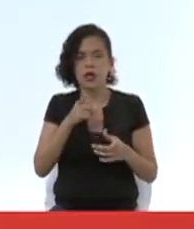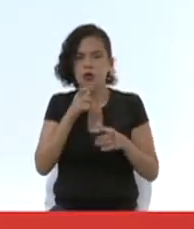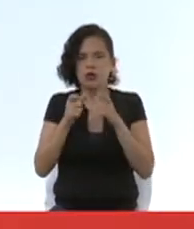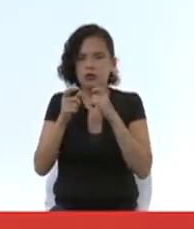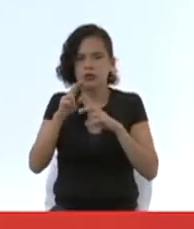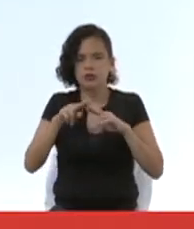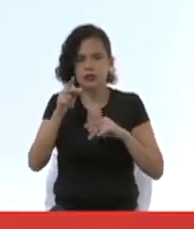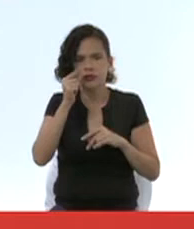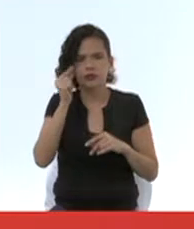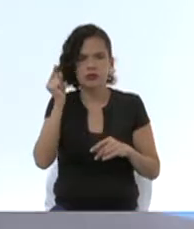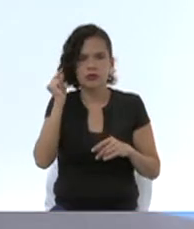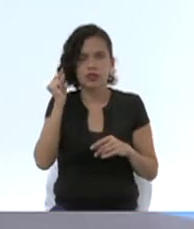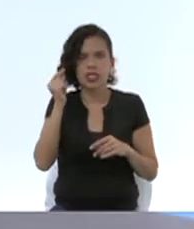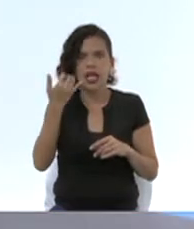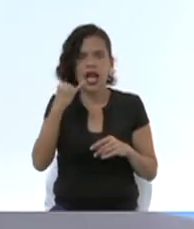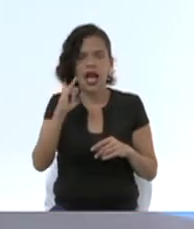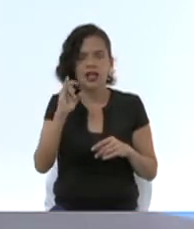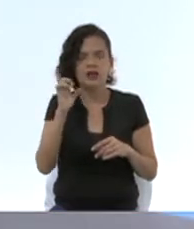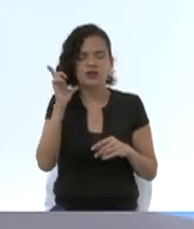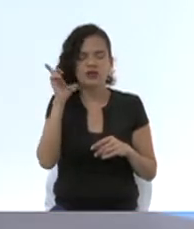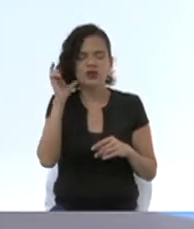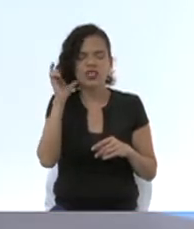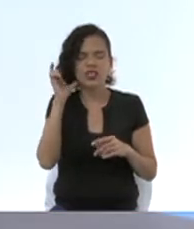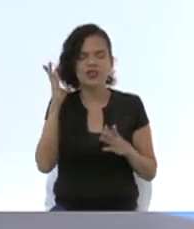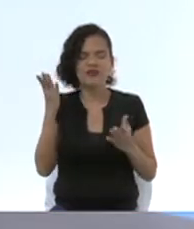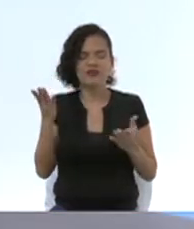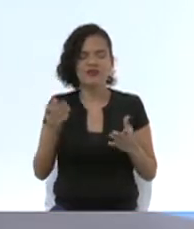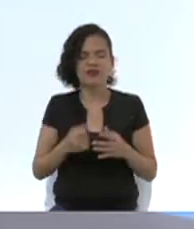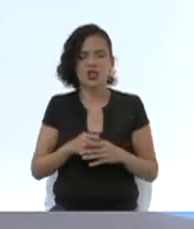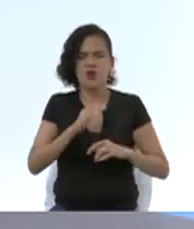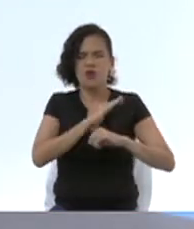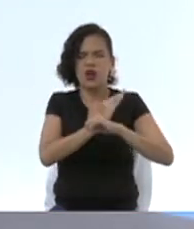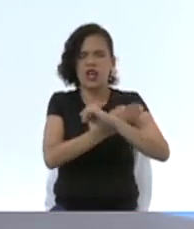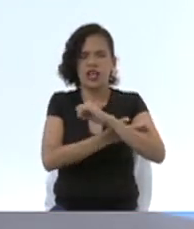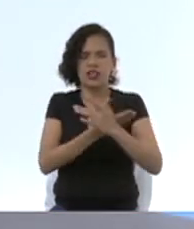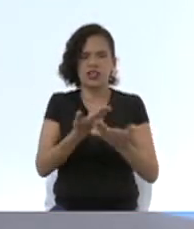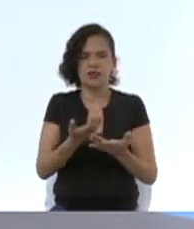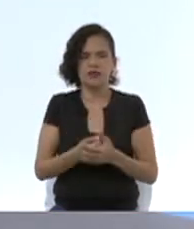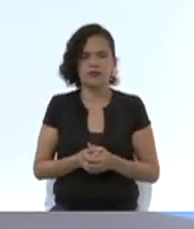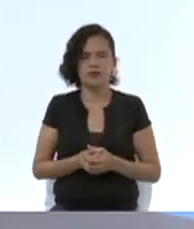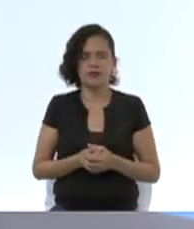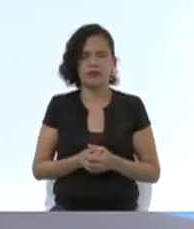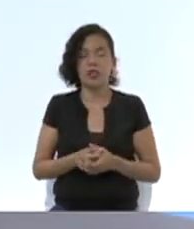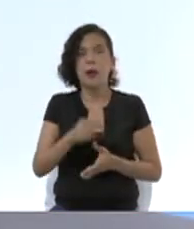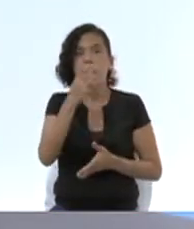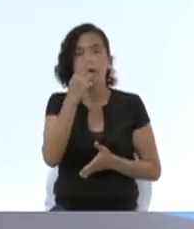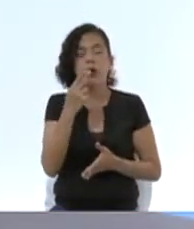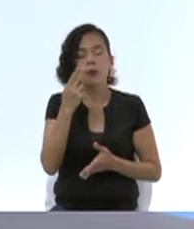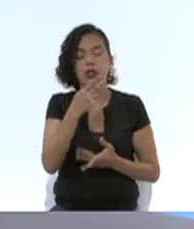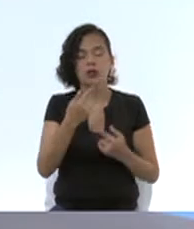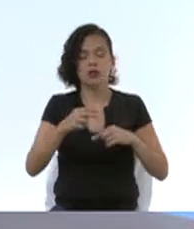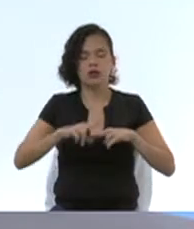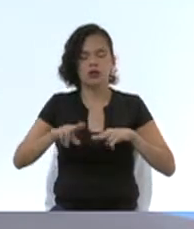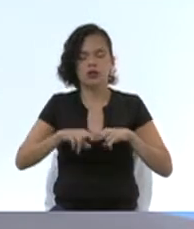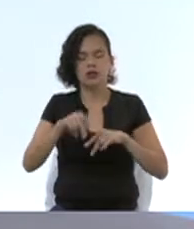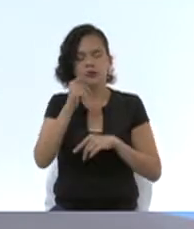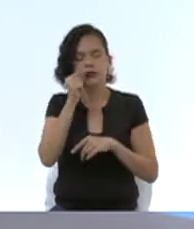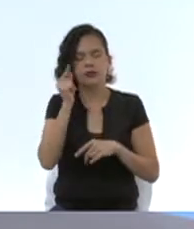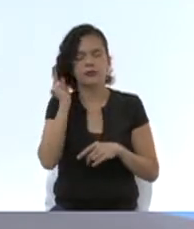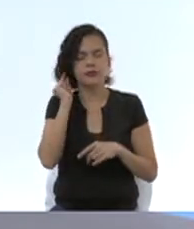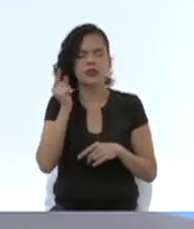niños. Un sonido muy fuerte. Prometo que a los niños les va a encantar y van a